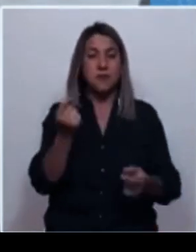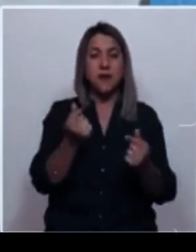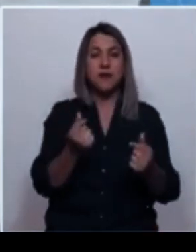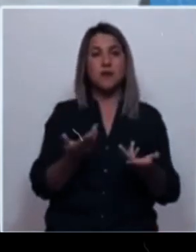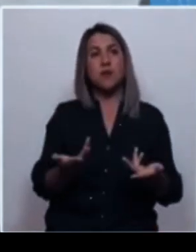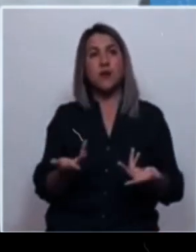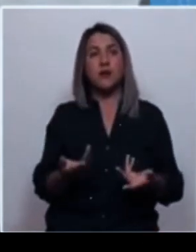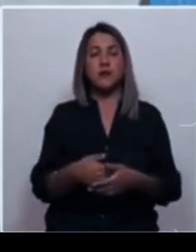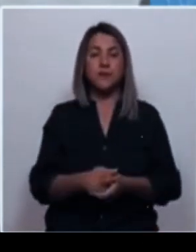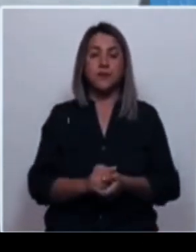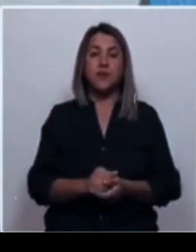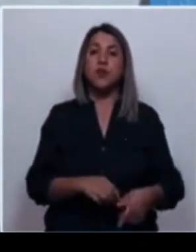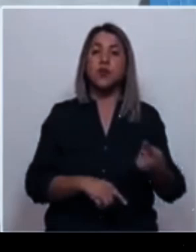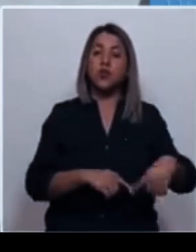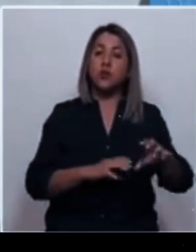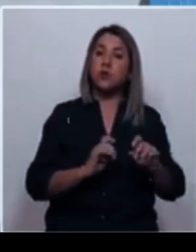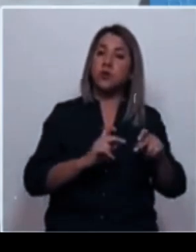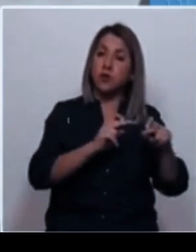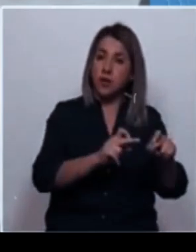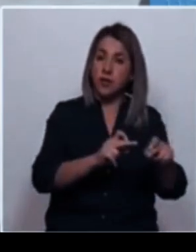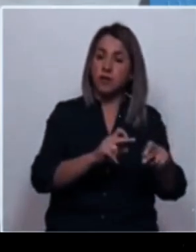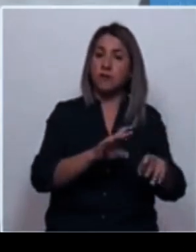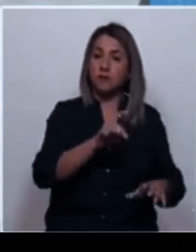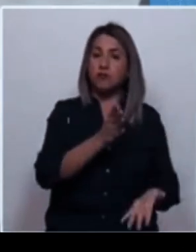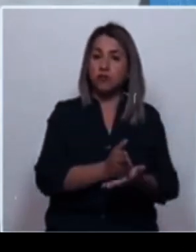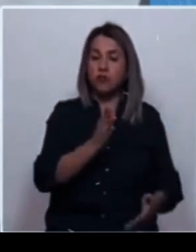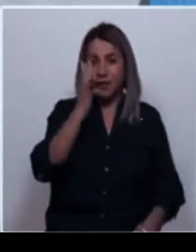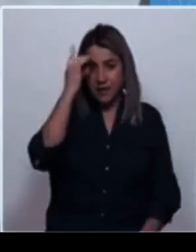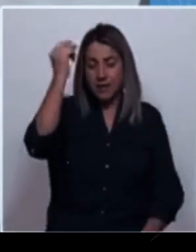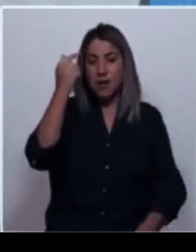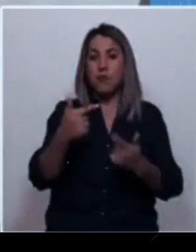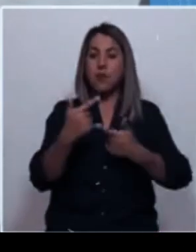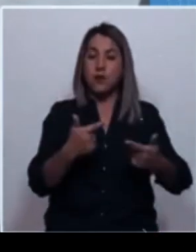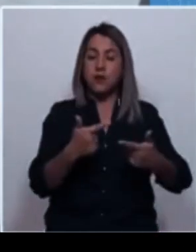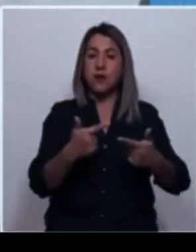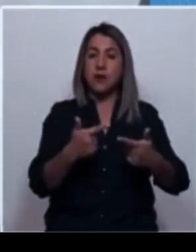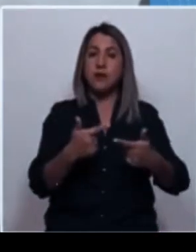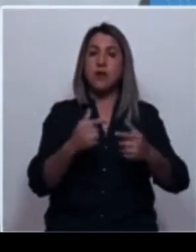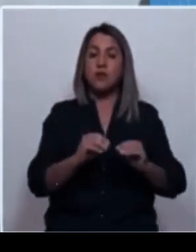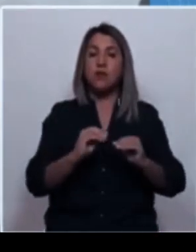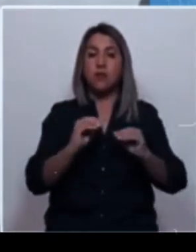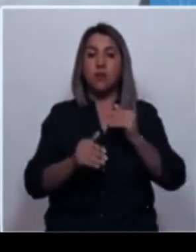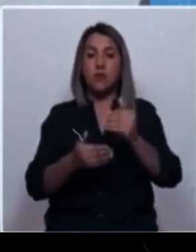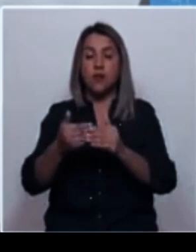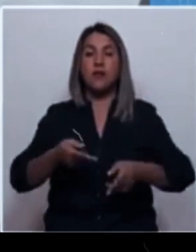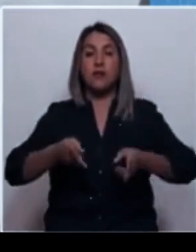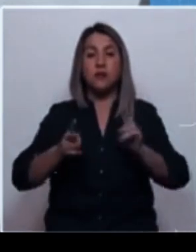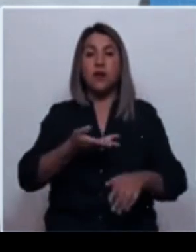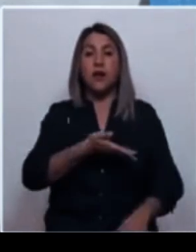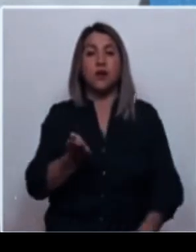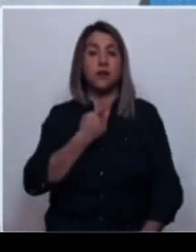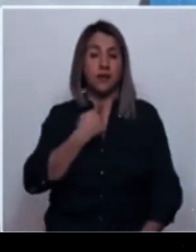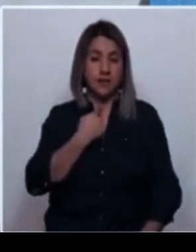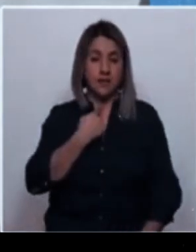como otra oportunidad de concretar sociedad política social de implementar derechos que a ellos les interesan y